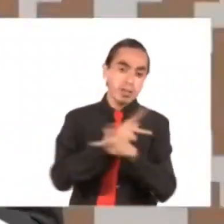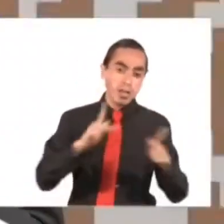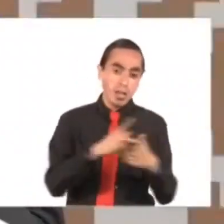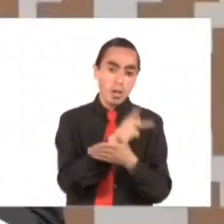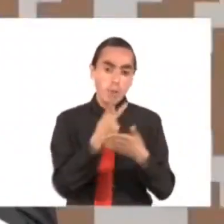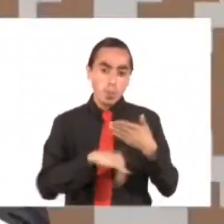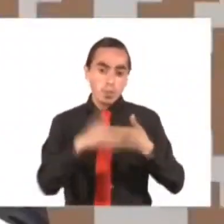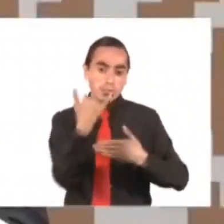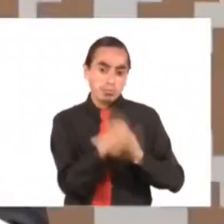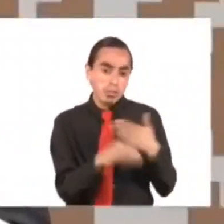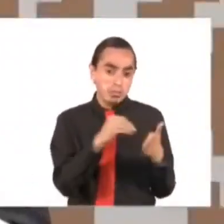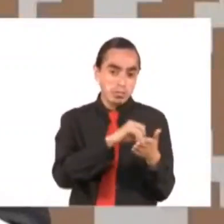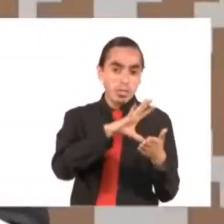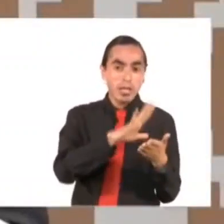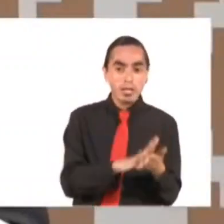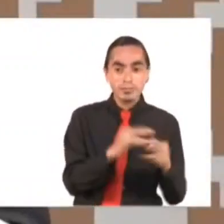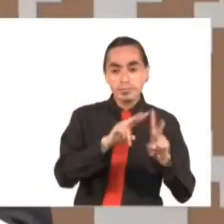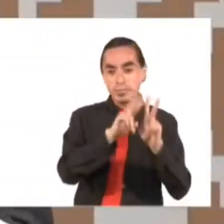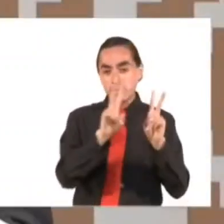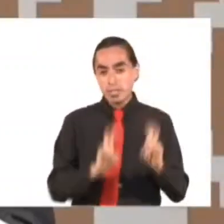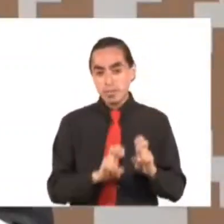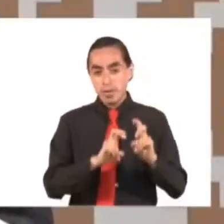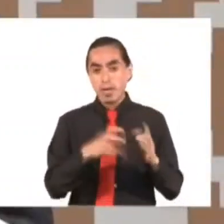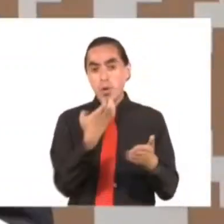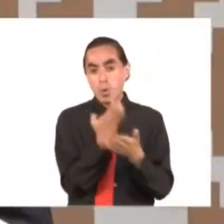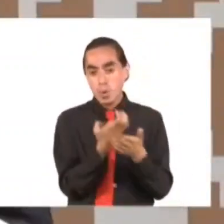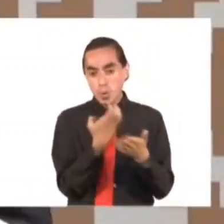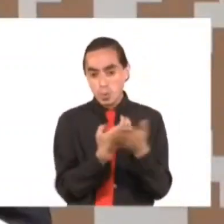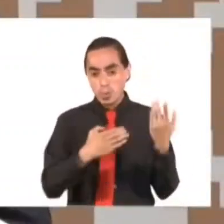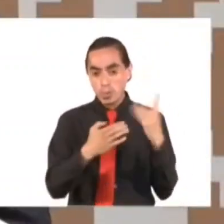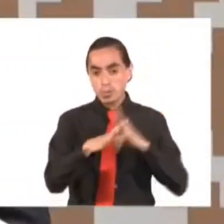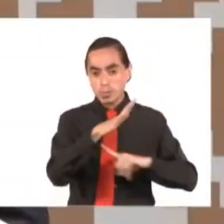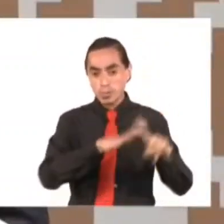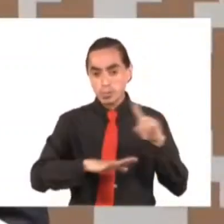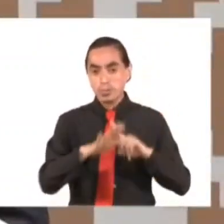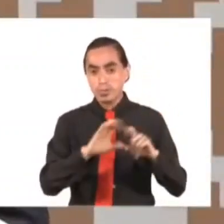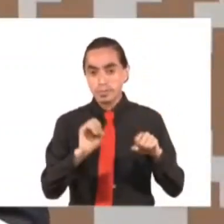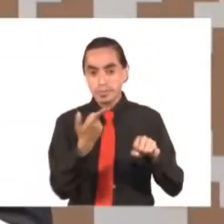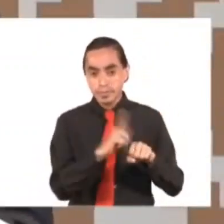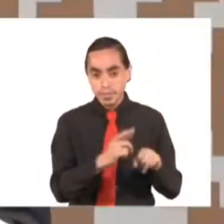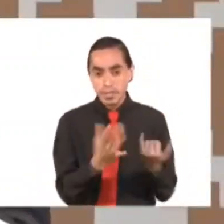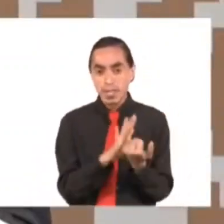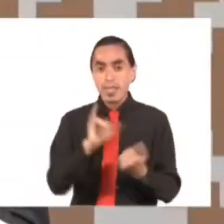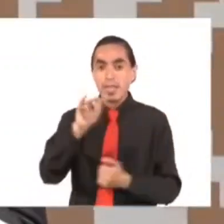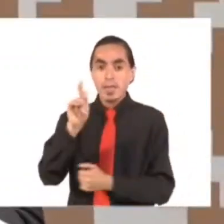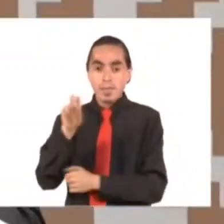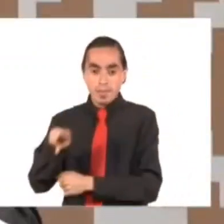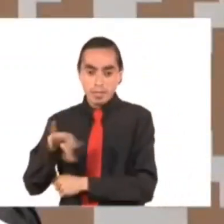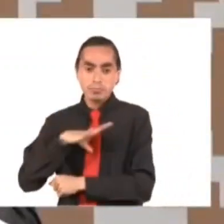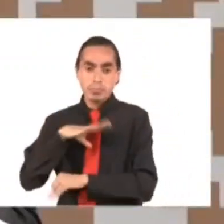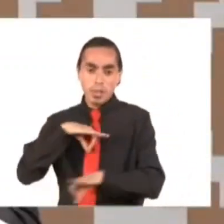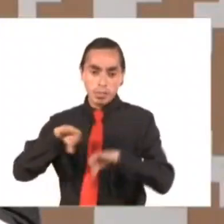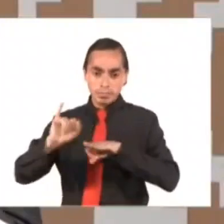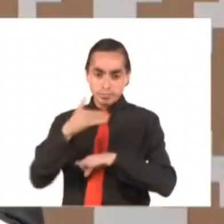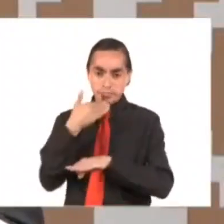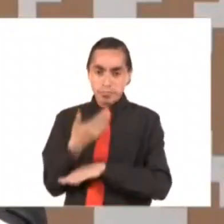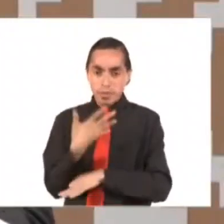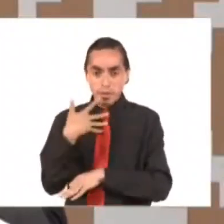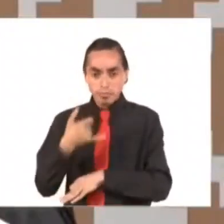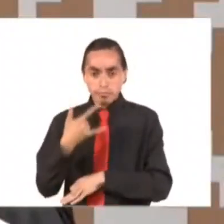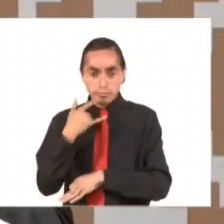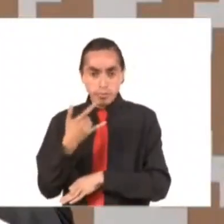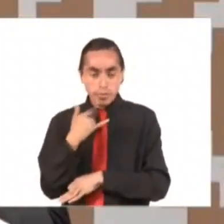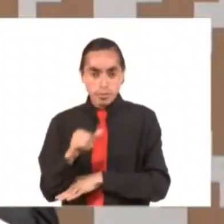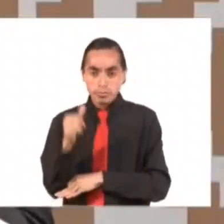de carácter económico, social y ambiental, lo cierto es que el Instituto Politécnico Nacional ha desempeñado estas funciones